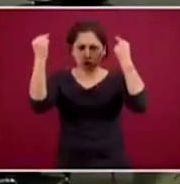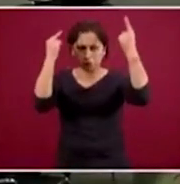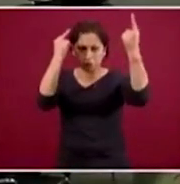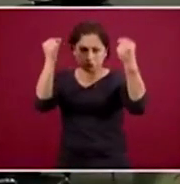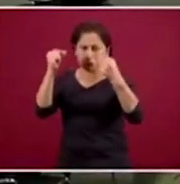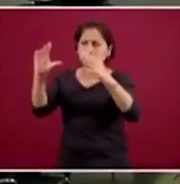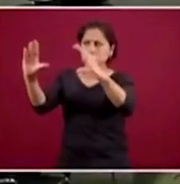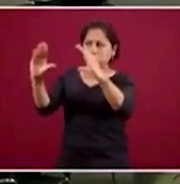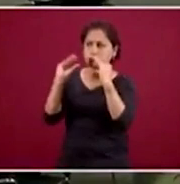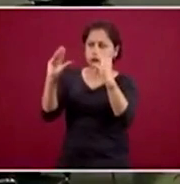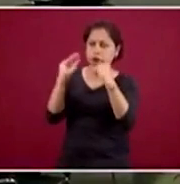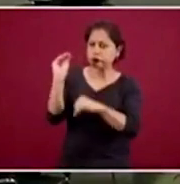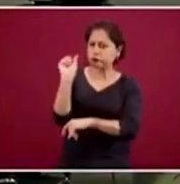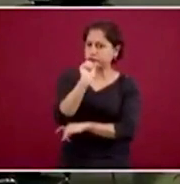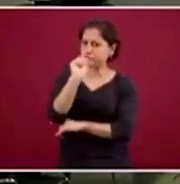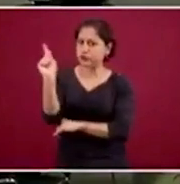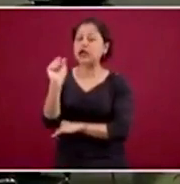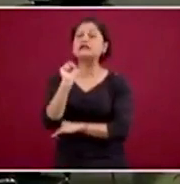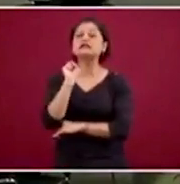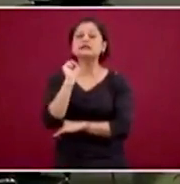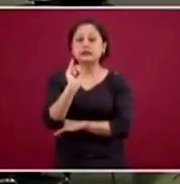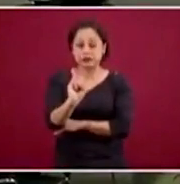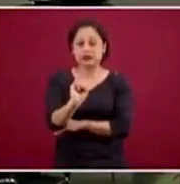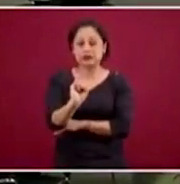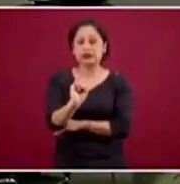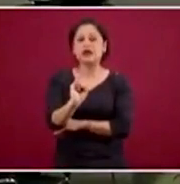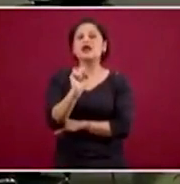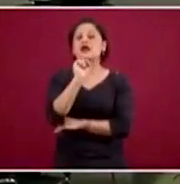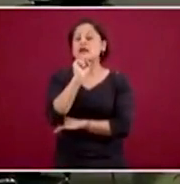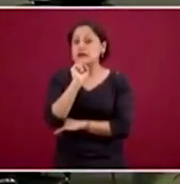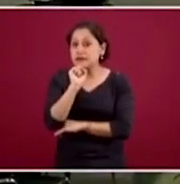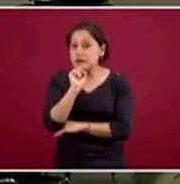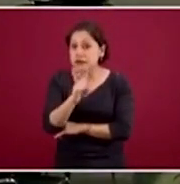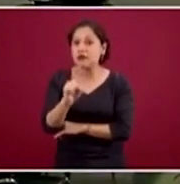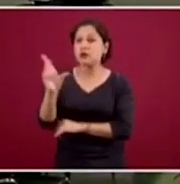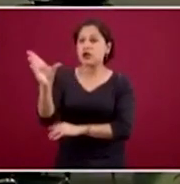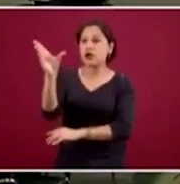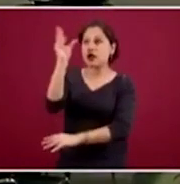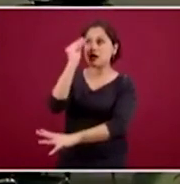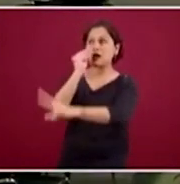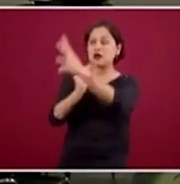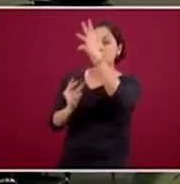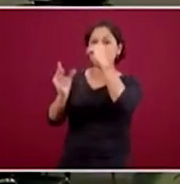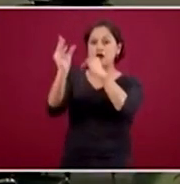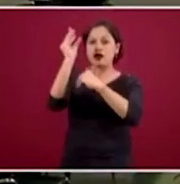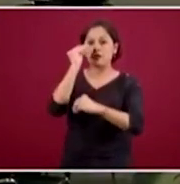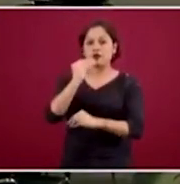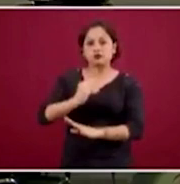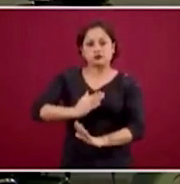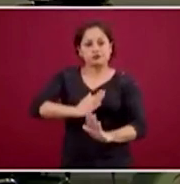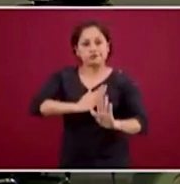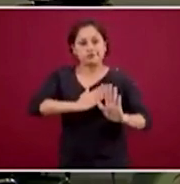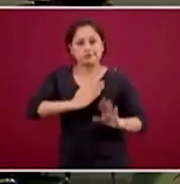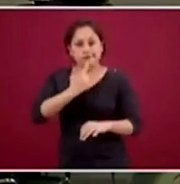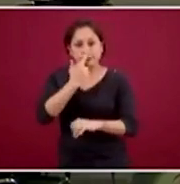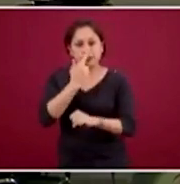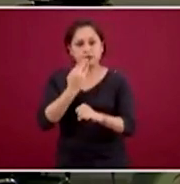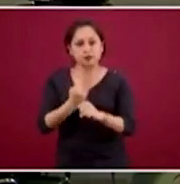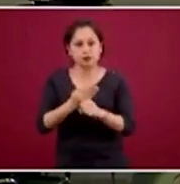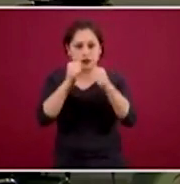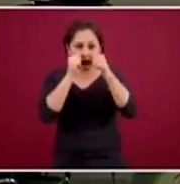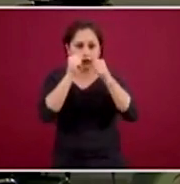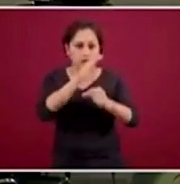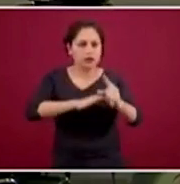académica fuimos formados con una sensibilidad y un compromiso social muy importantes